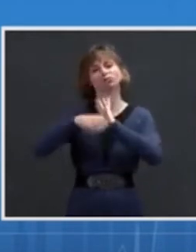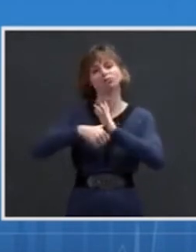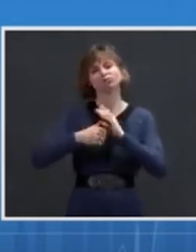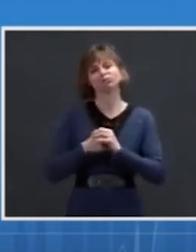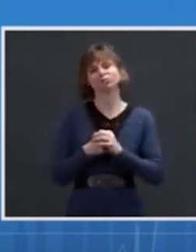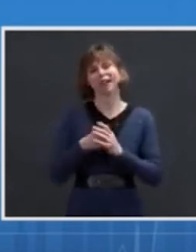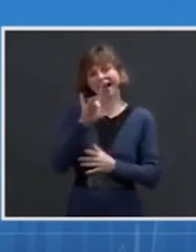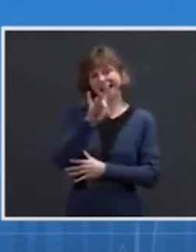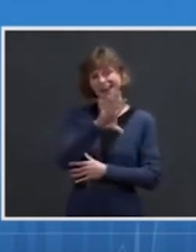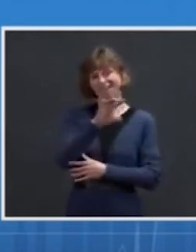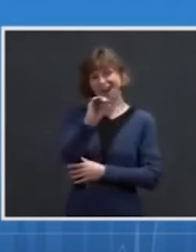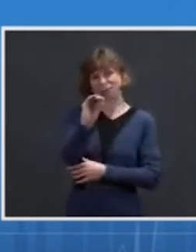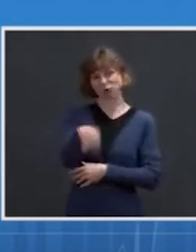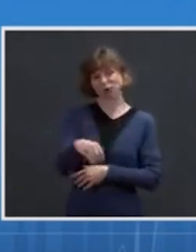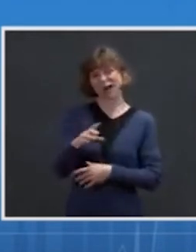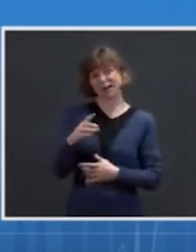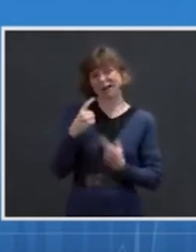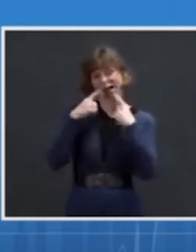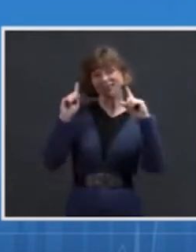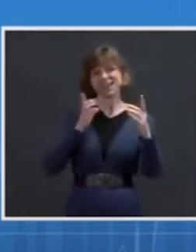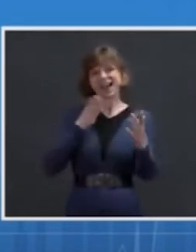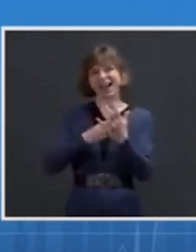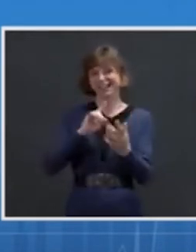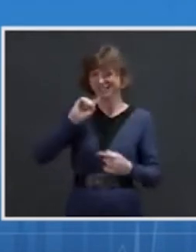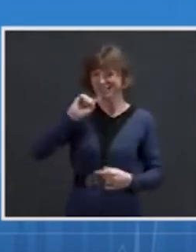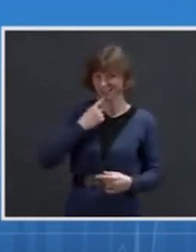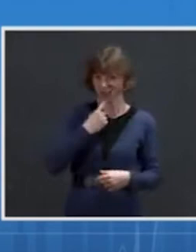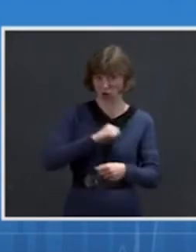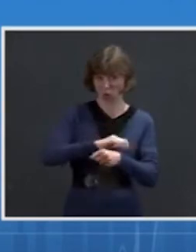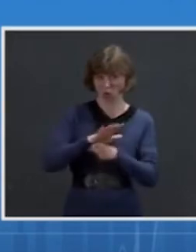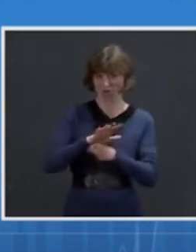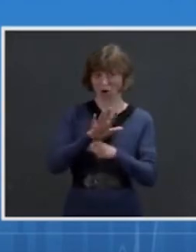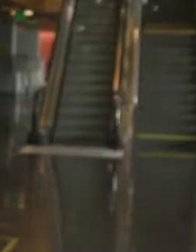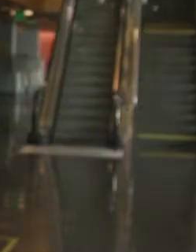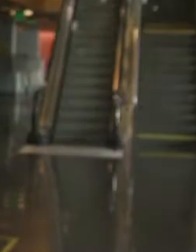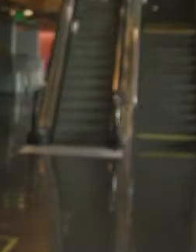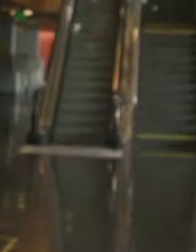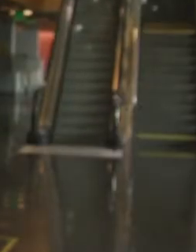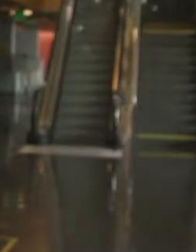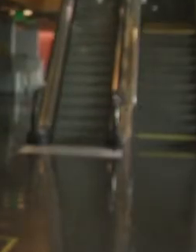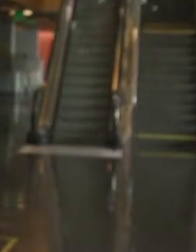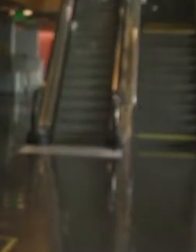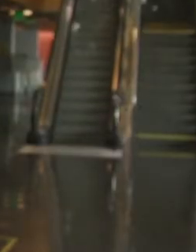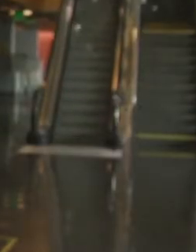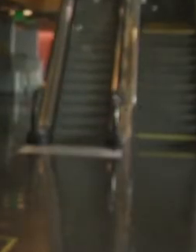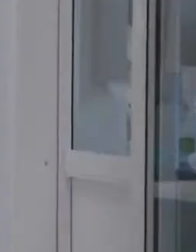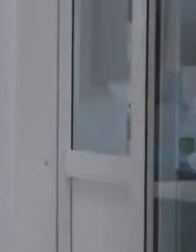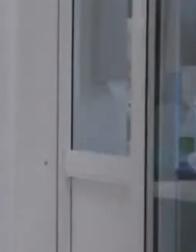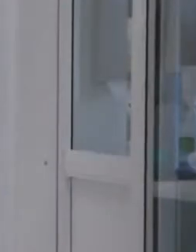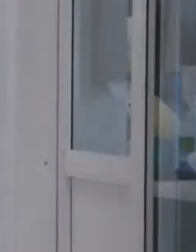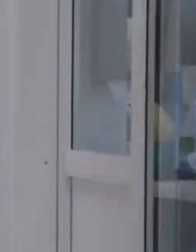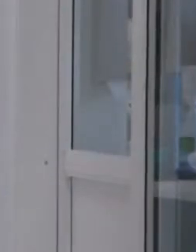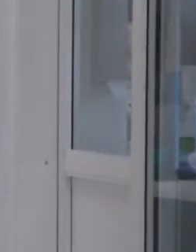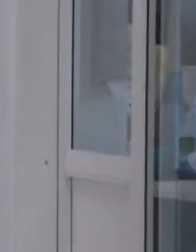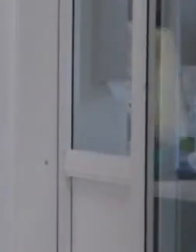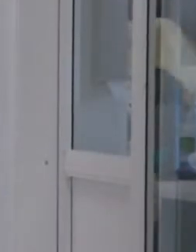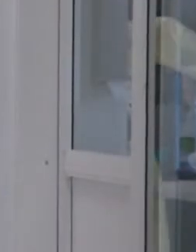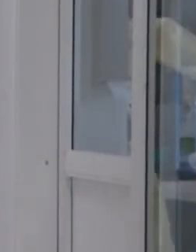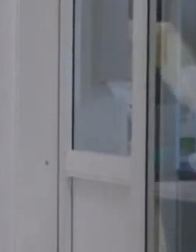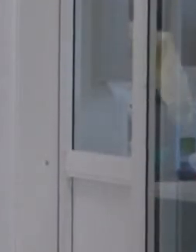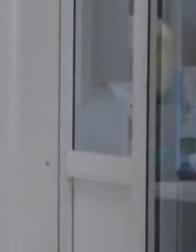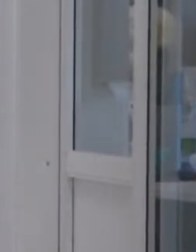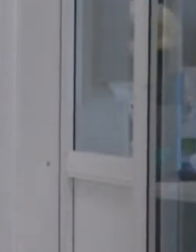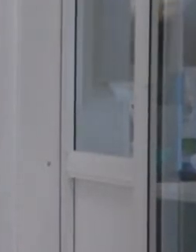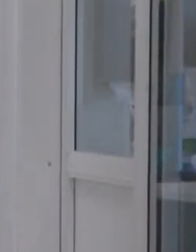incluidos los eeuu el panel de expertos ha destacado que a pesar de la disminución de casos aún existen